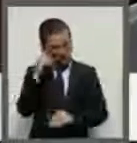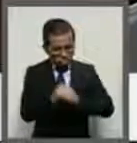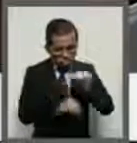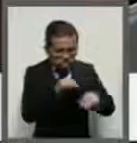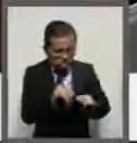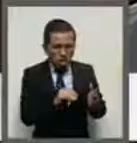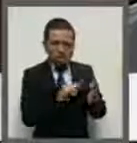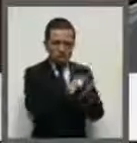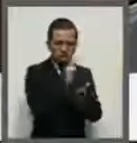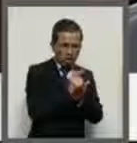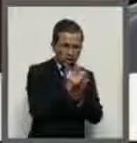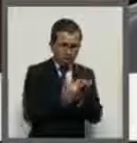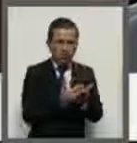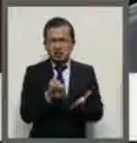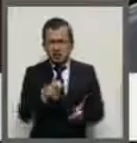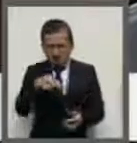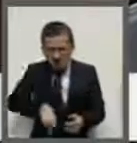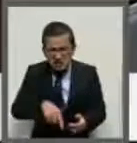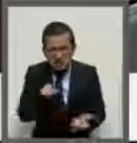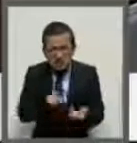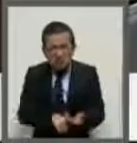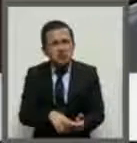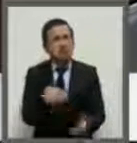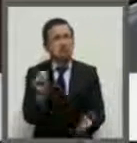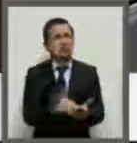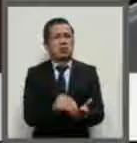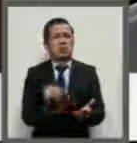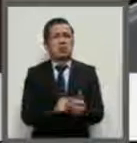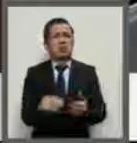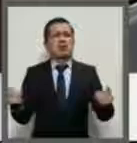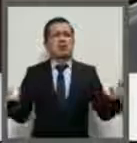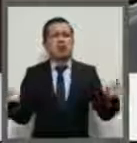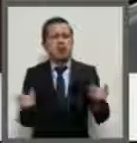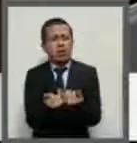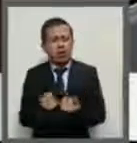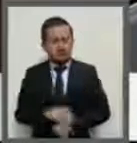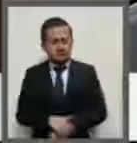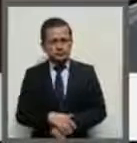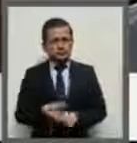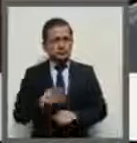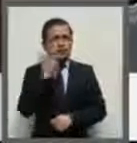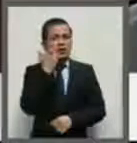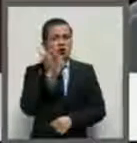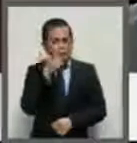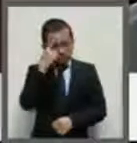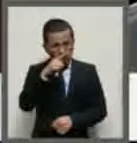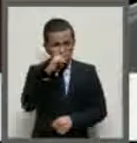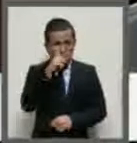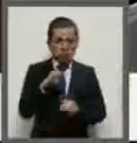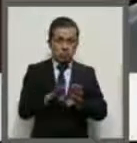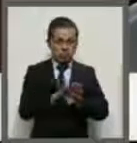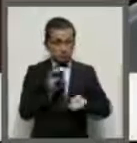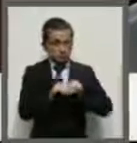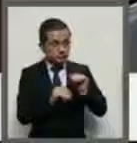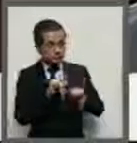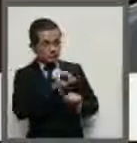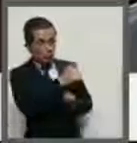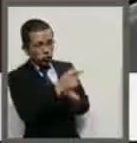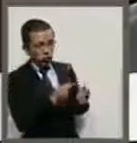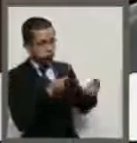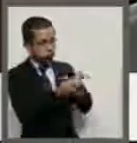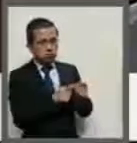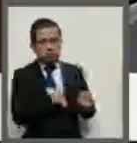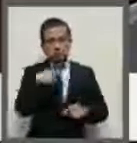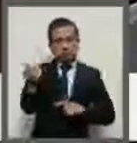retumba en las paredes de este recinto, a la par de modelar la composición de otros poderes y organismos